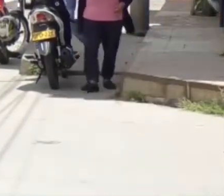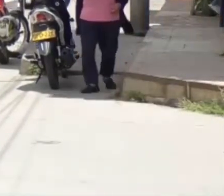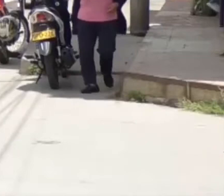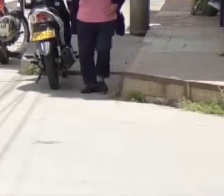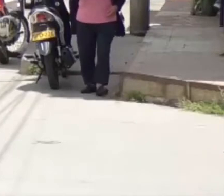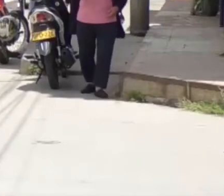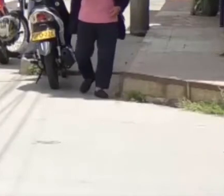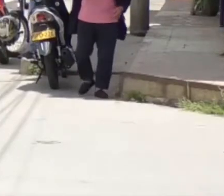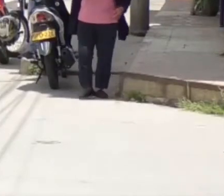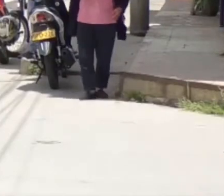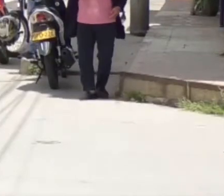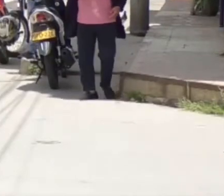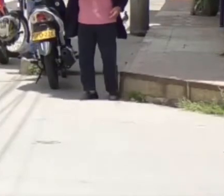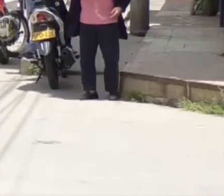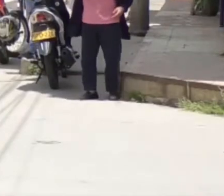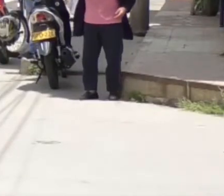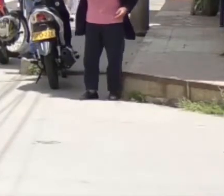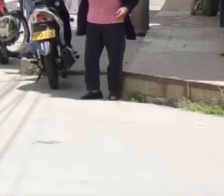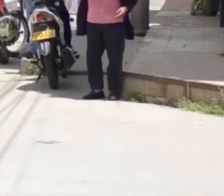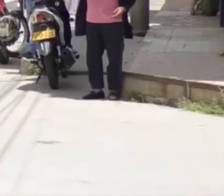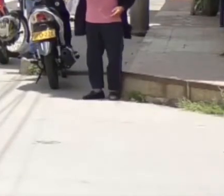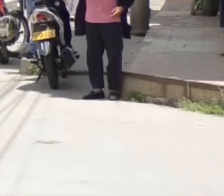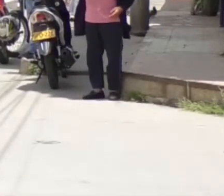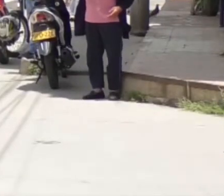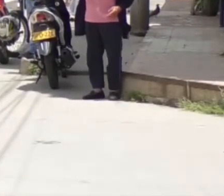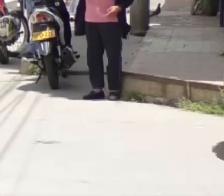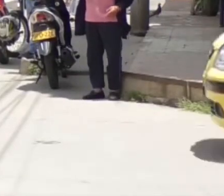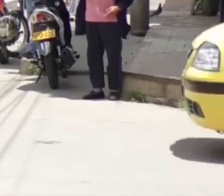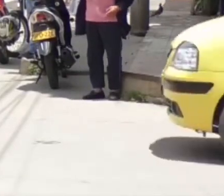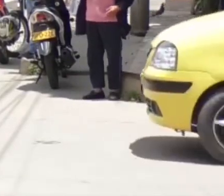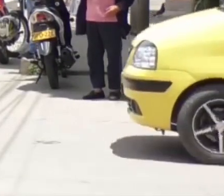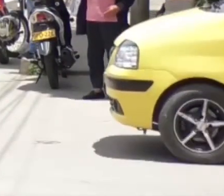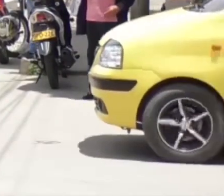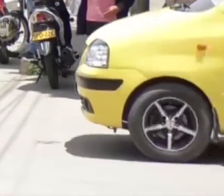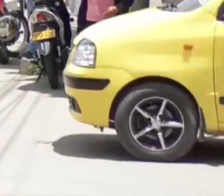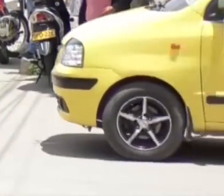recuperación. Desde Málaga, Pedro Manrique para Oriente Noticias, estamos informando.